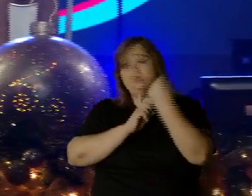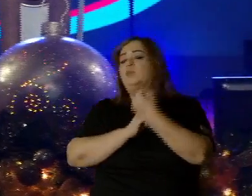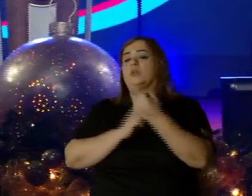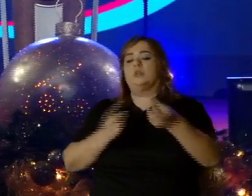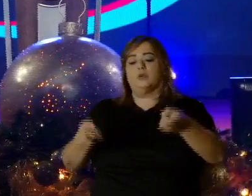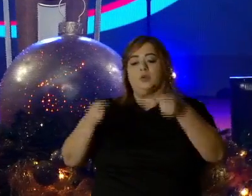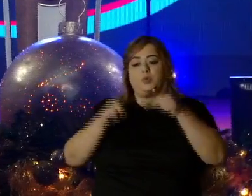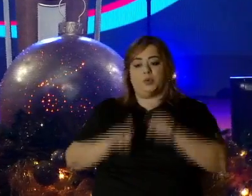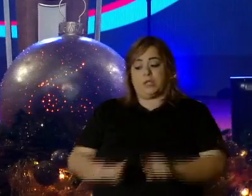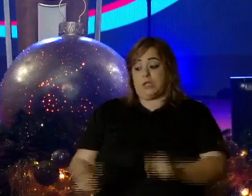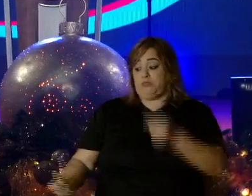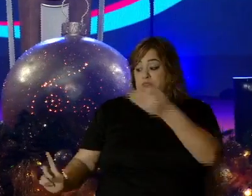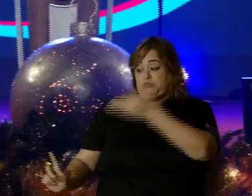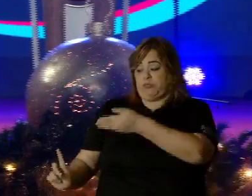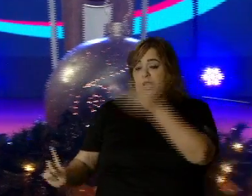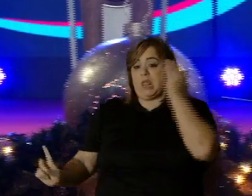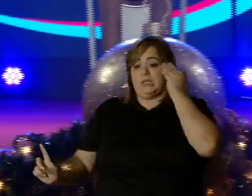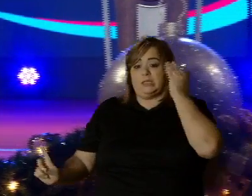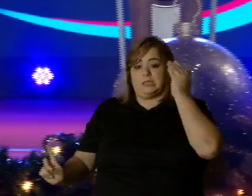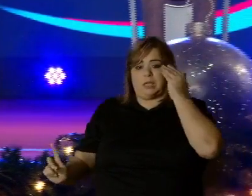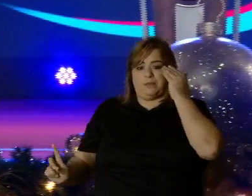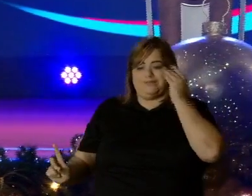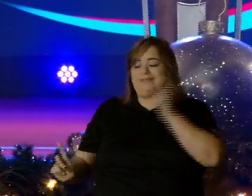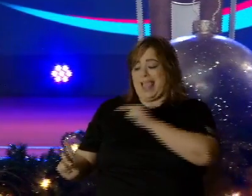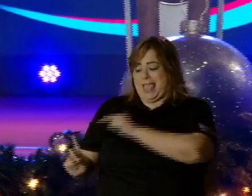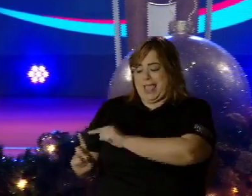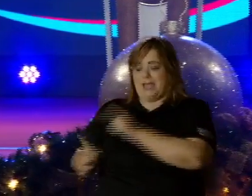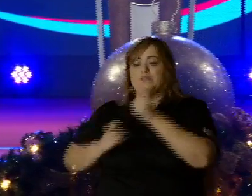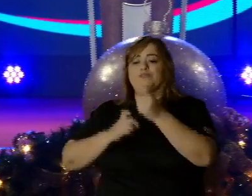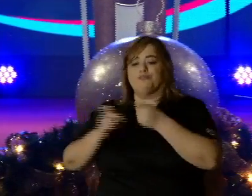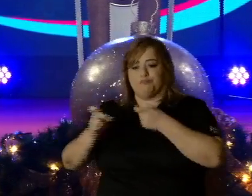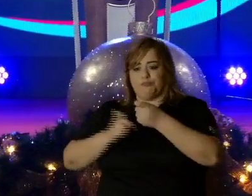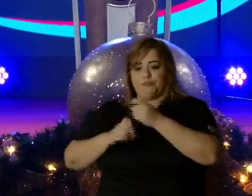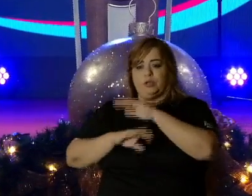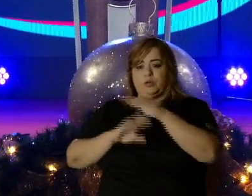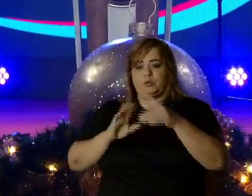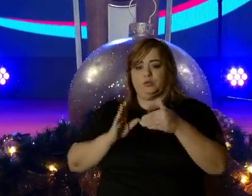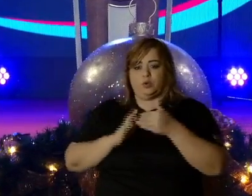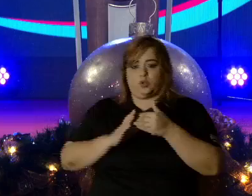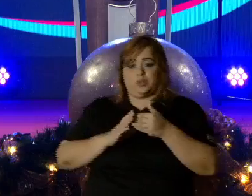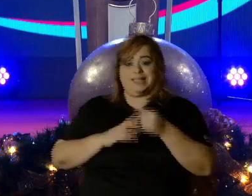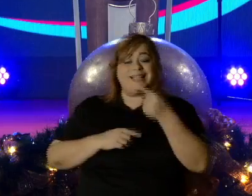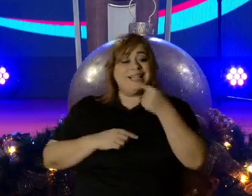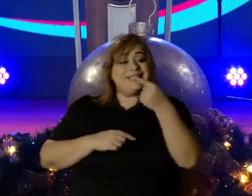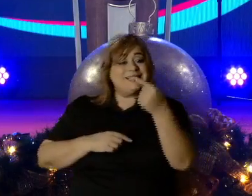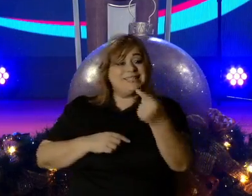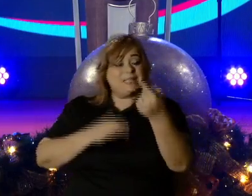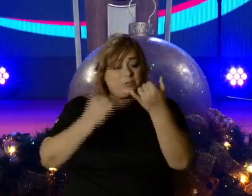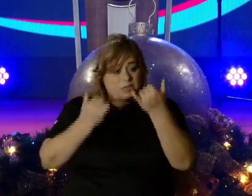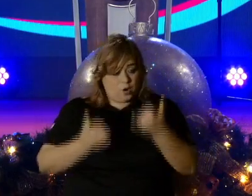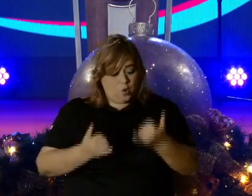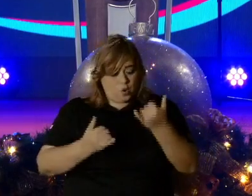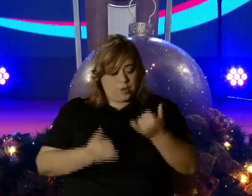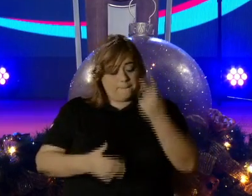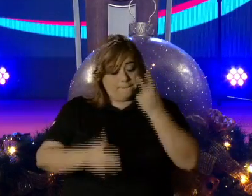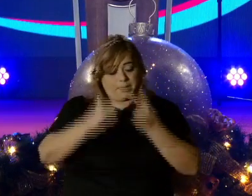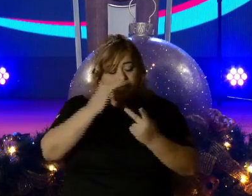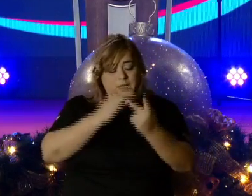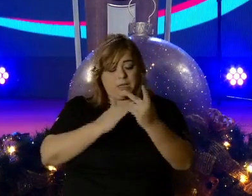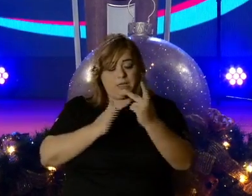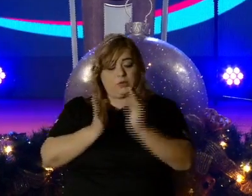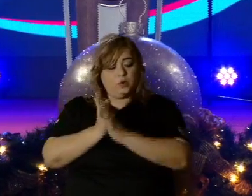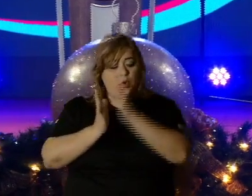que te pase ya Él lo sabe, el Señor tiene todo bajo control. Yo quiero decirte hoy que año de la gloria de Dios